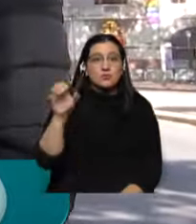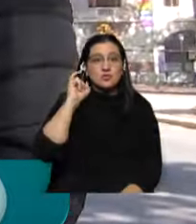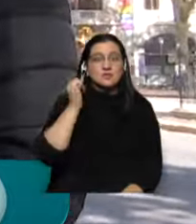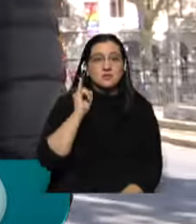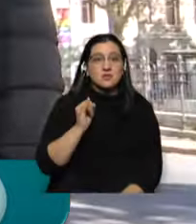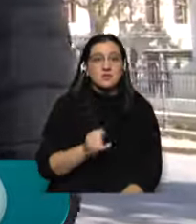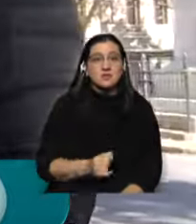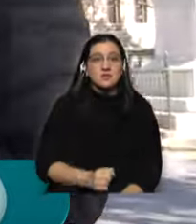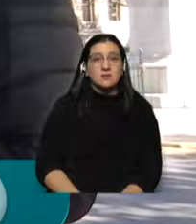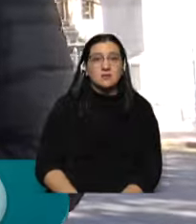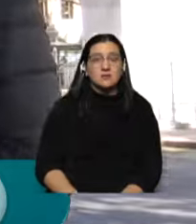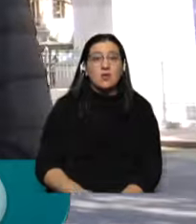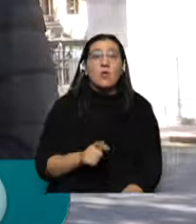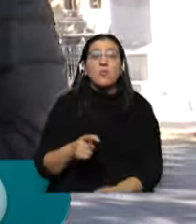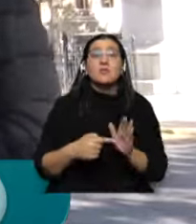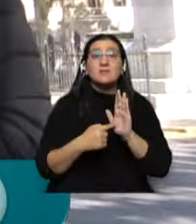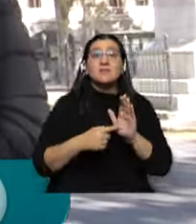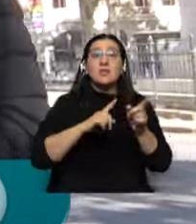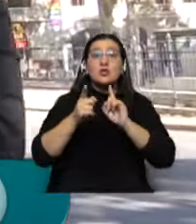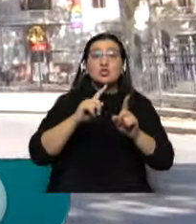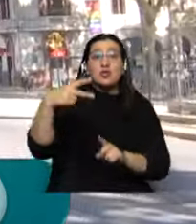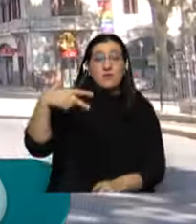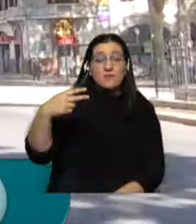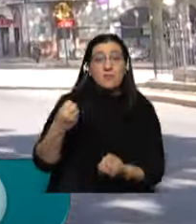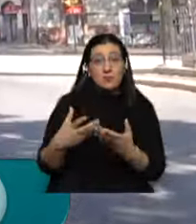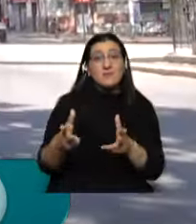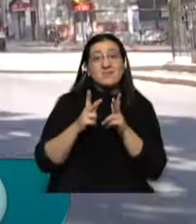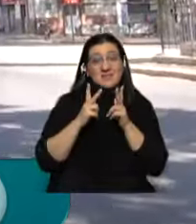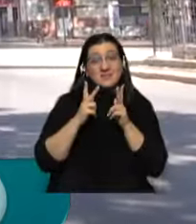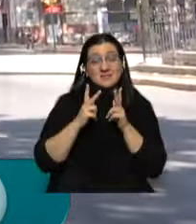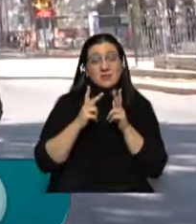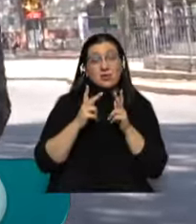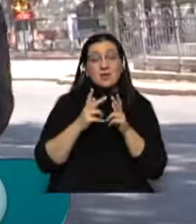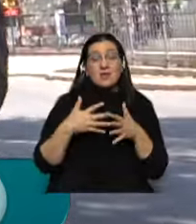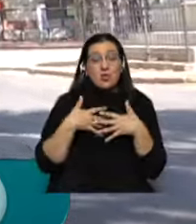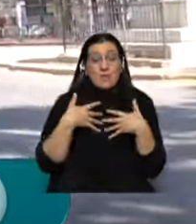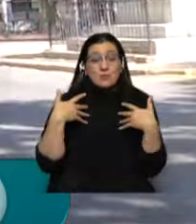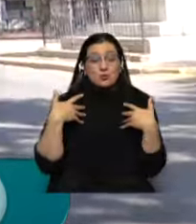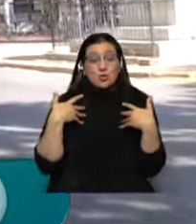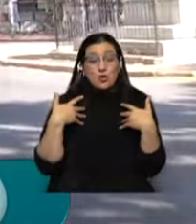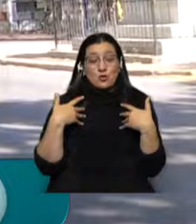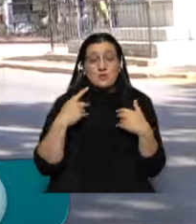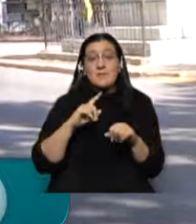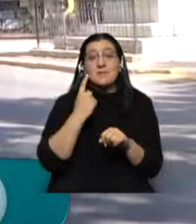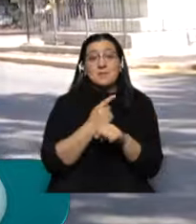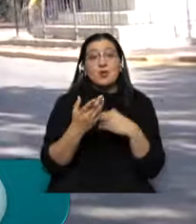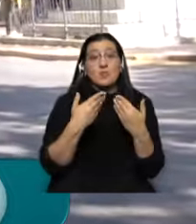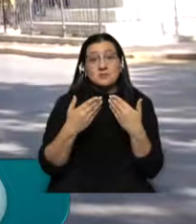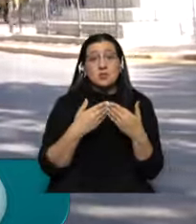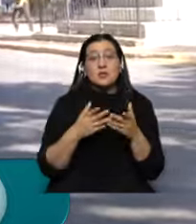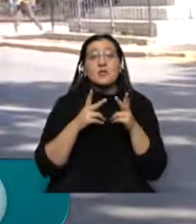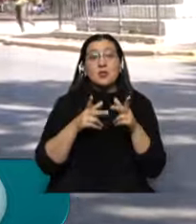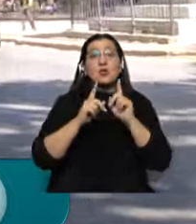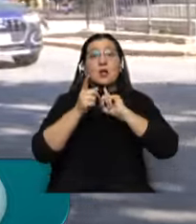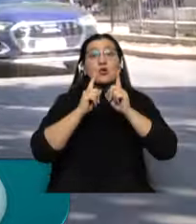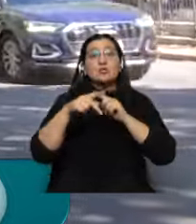Lo escuché. Gustavo, a ver, vos te presentás el 11 de noviembre, porque me están diciendo, claro, en la emoción de la primera conversa nos dije que el 11 de noviembre